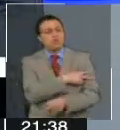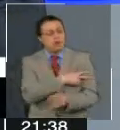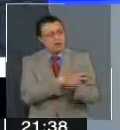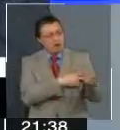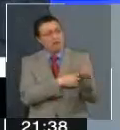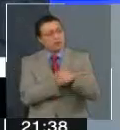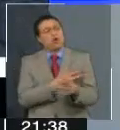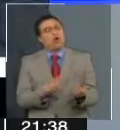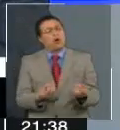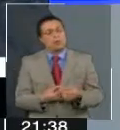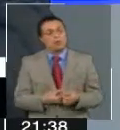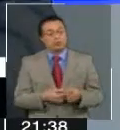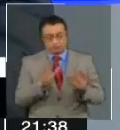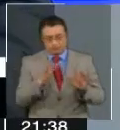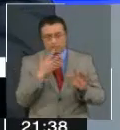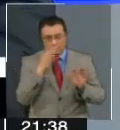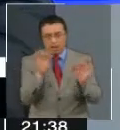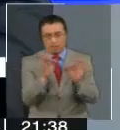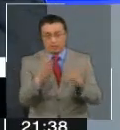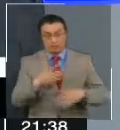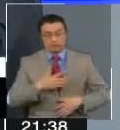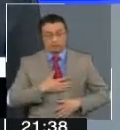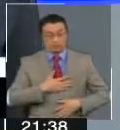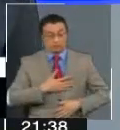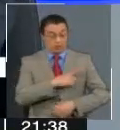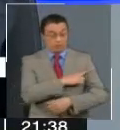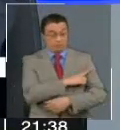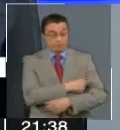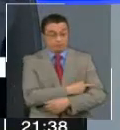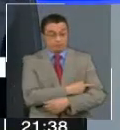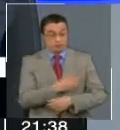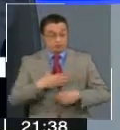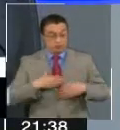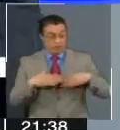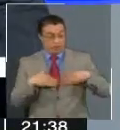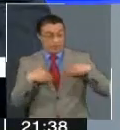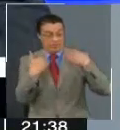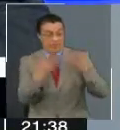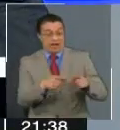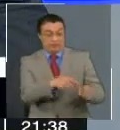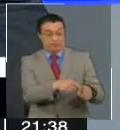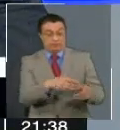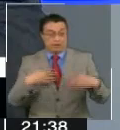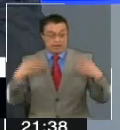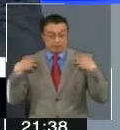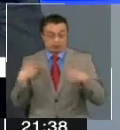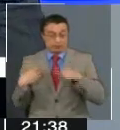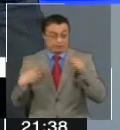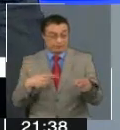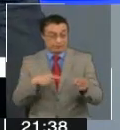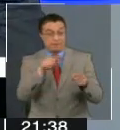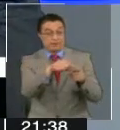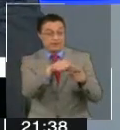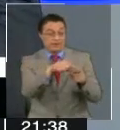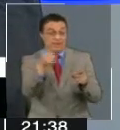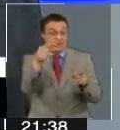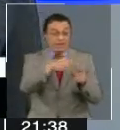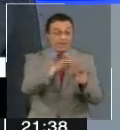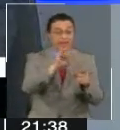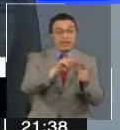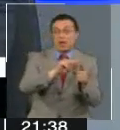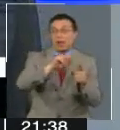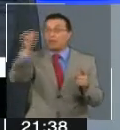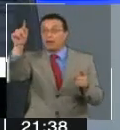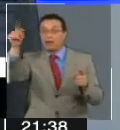explico. Cuando yo tengo una atribución y la delego a usted, ¿ya? Los responsables son el delegatario y